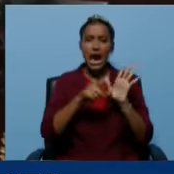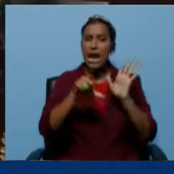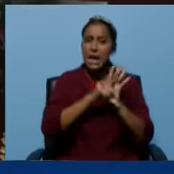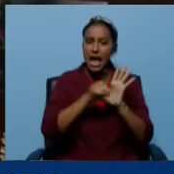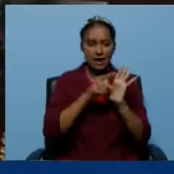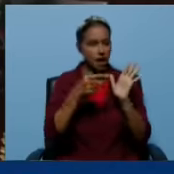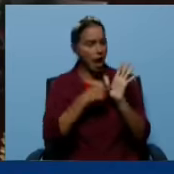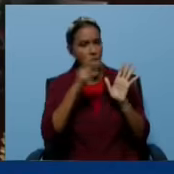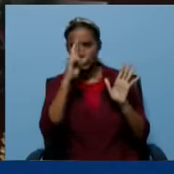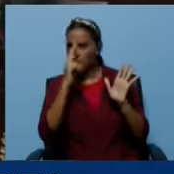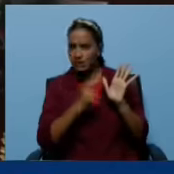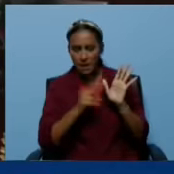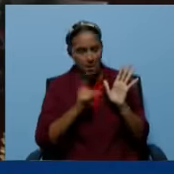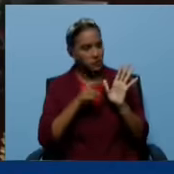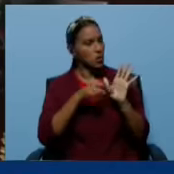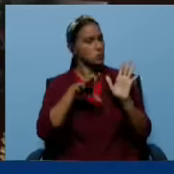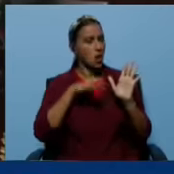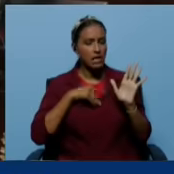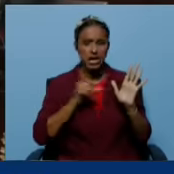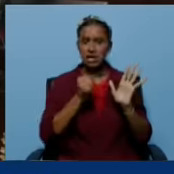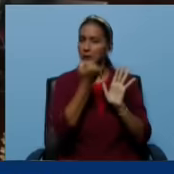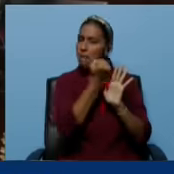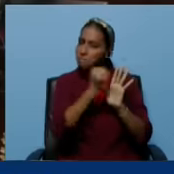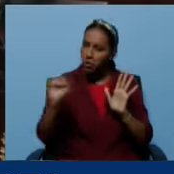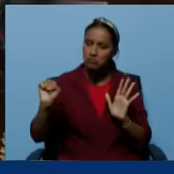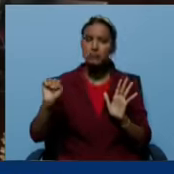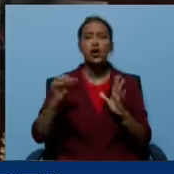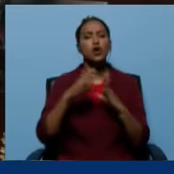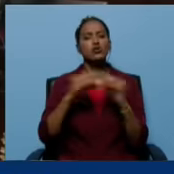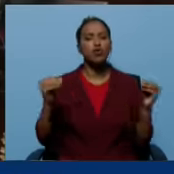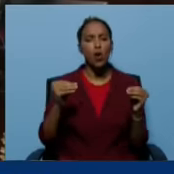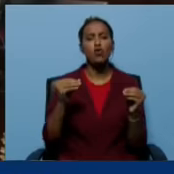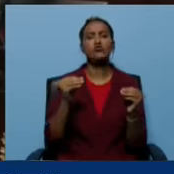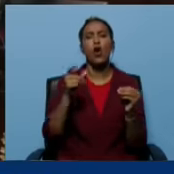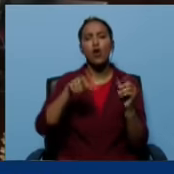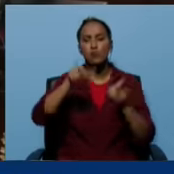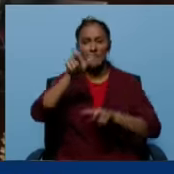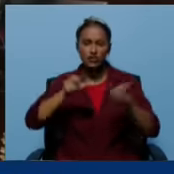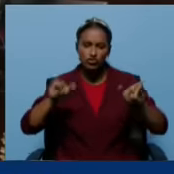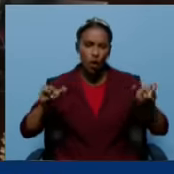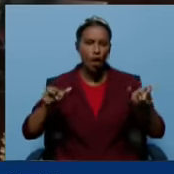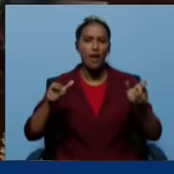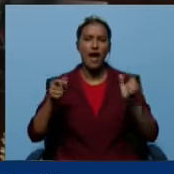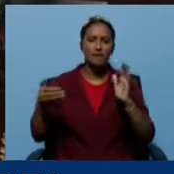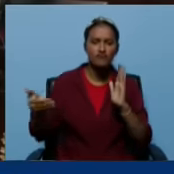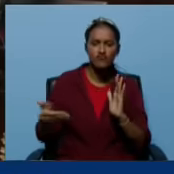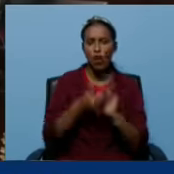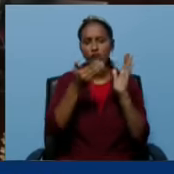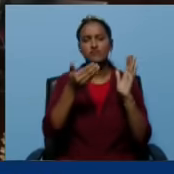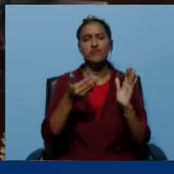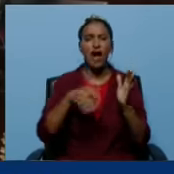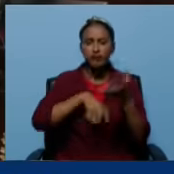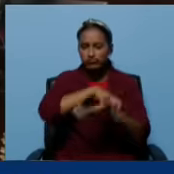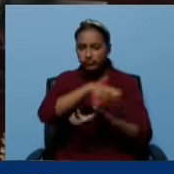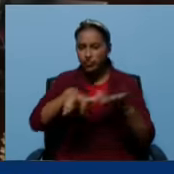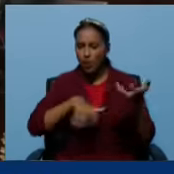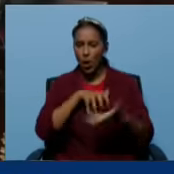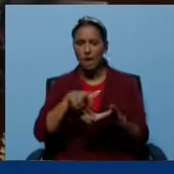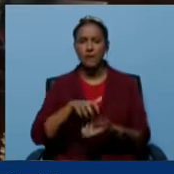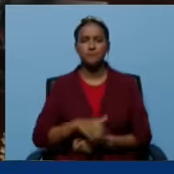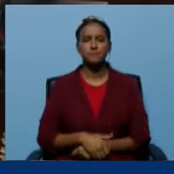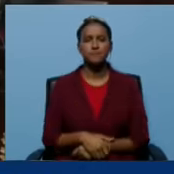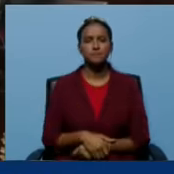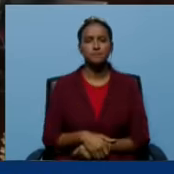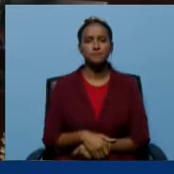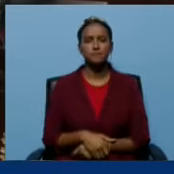delitos informáticos, asociación para delinquir y conspiración. Cierro comillas. En virtud de